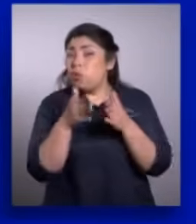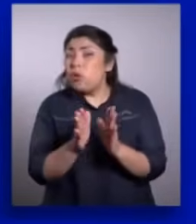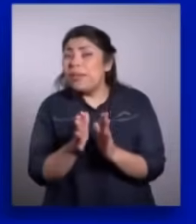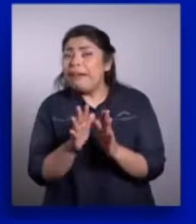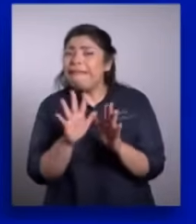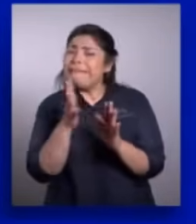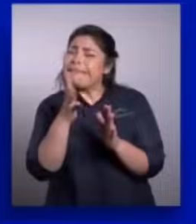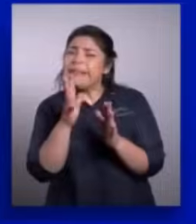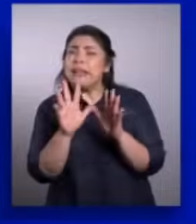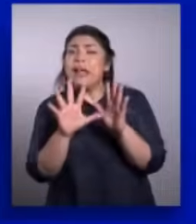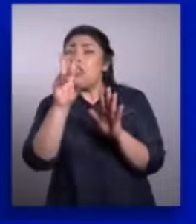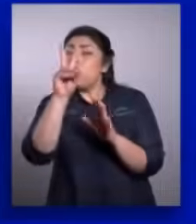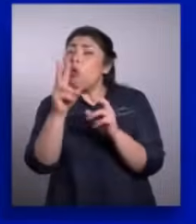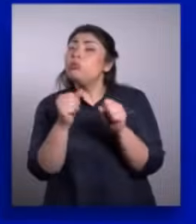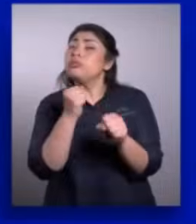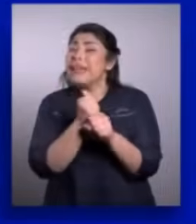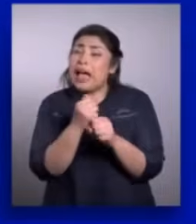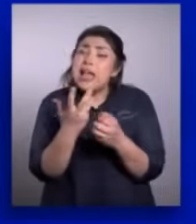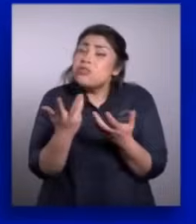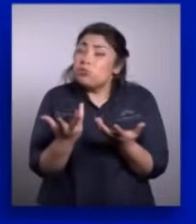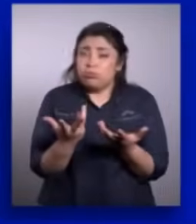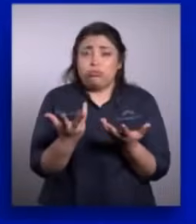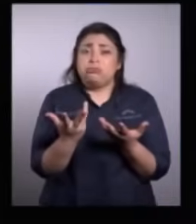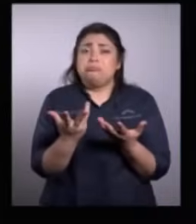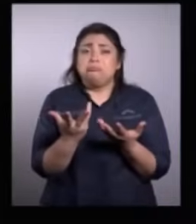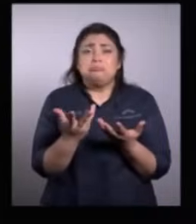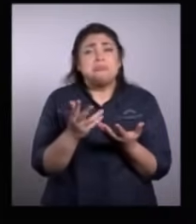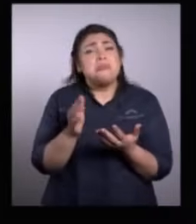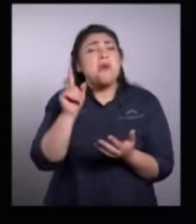años, de 50 que ha vivido más de 12 años